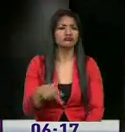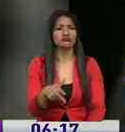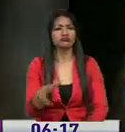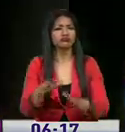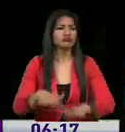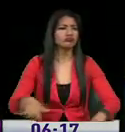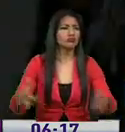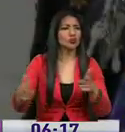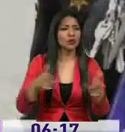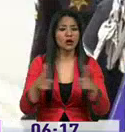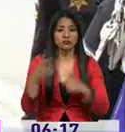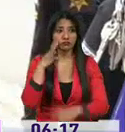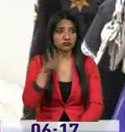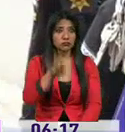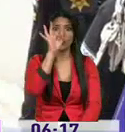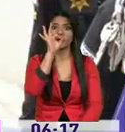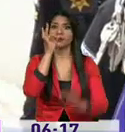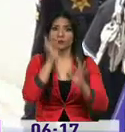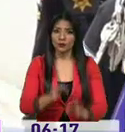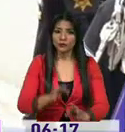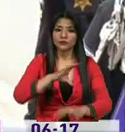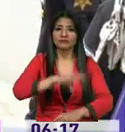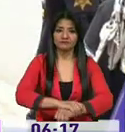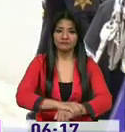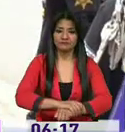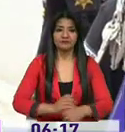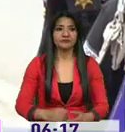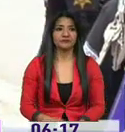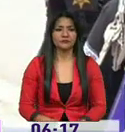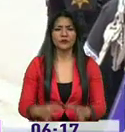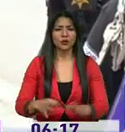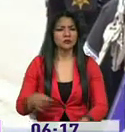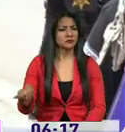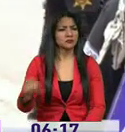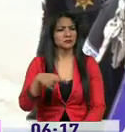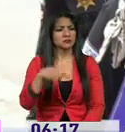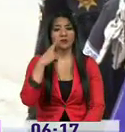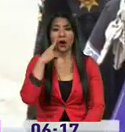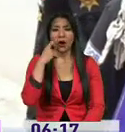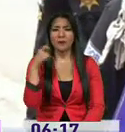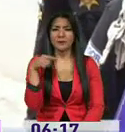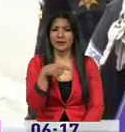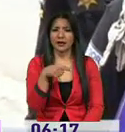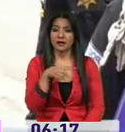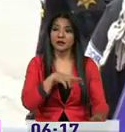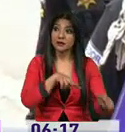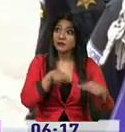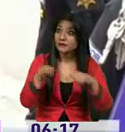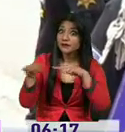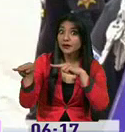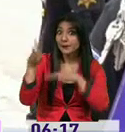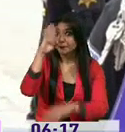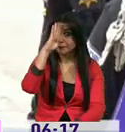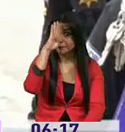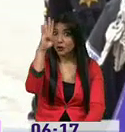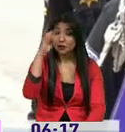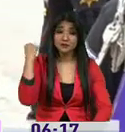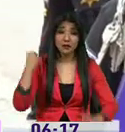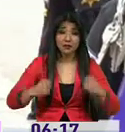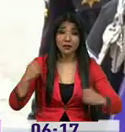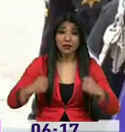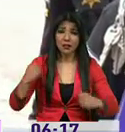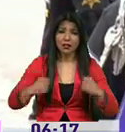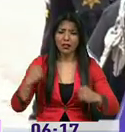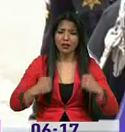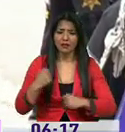en la zona. En una de las calles se consiguió divisar que un ciudadano, al ver la presencia policial, sale a precipitada